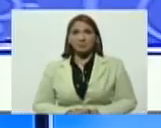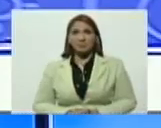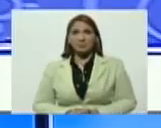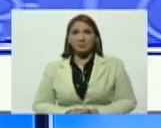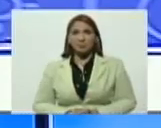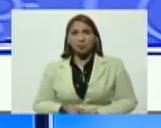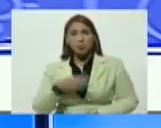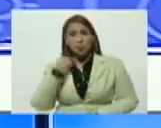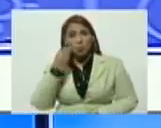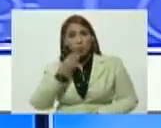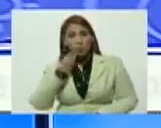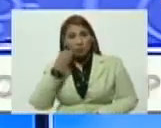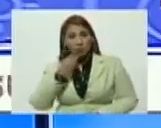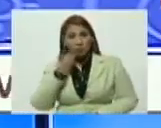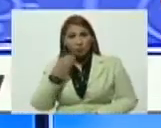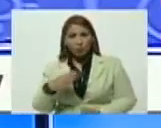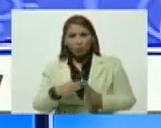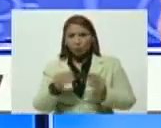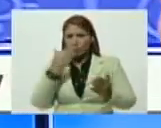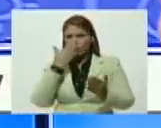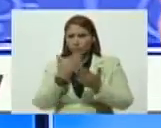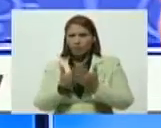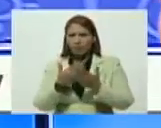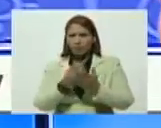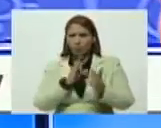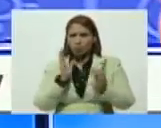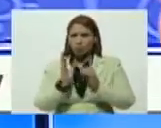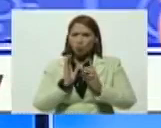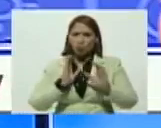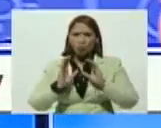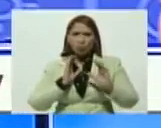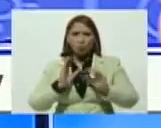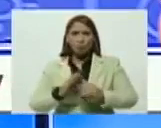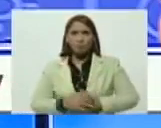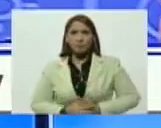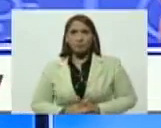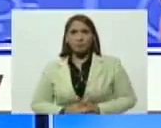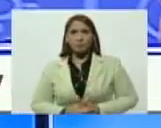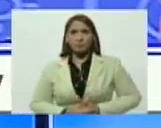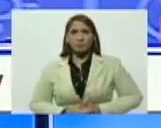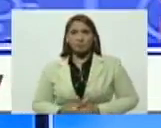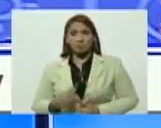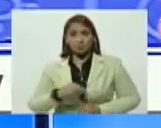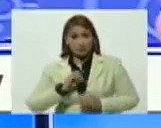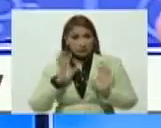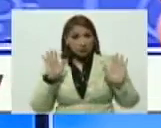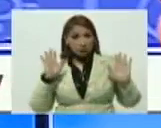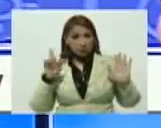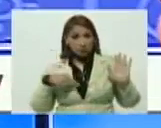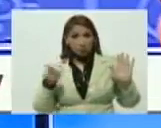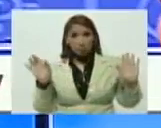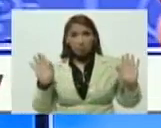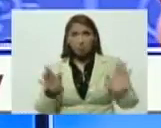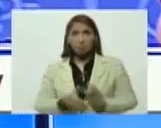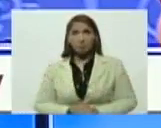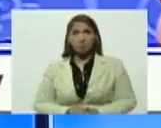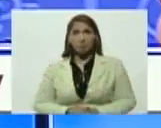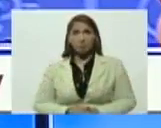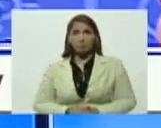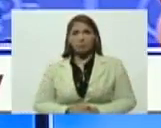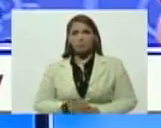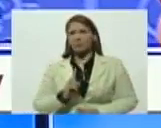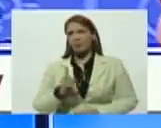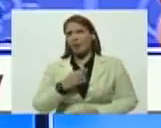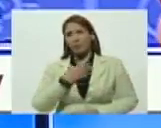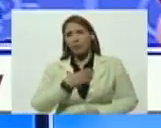la juventud en todos los frentes, la cultura, la comunicación, ¿estamos claros en eso o no? No se pongan